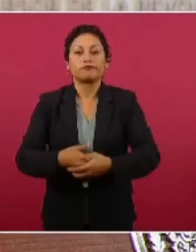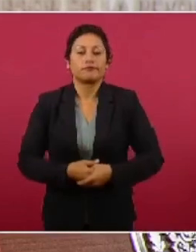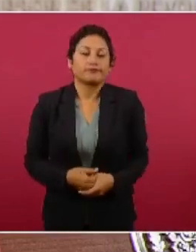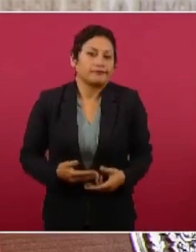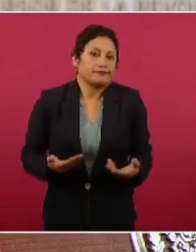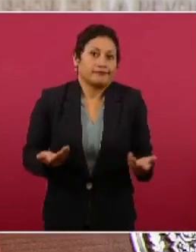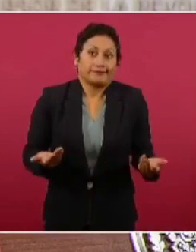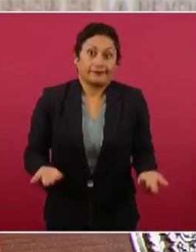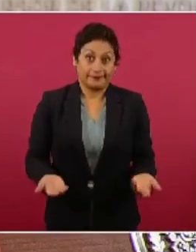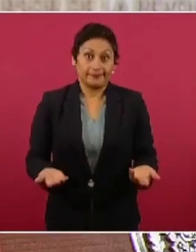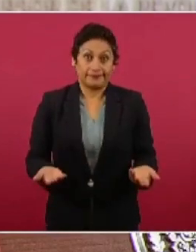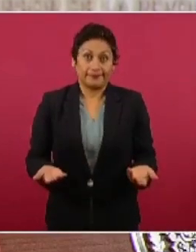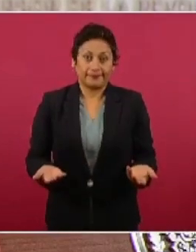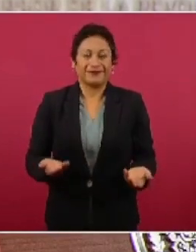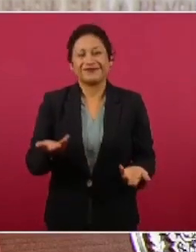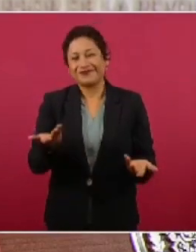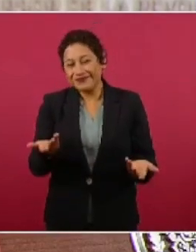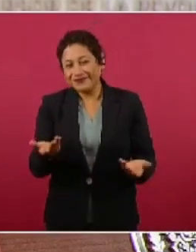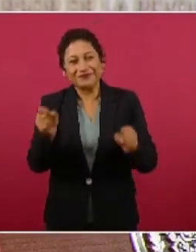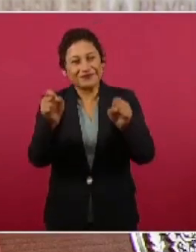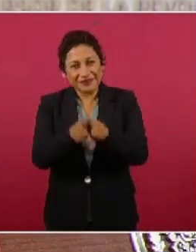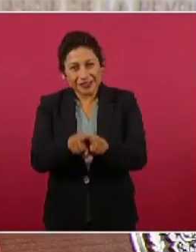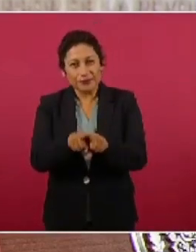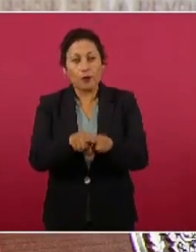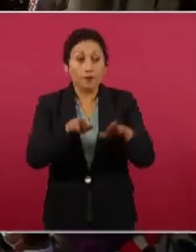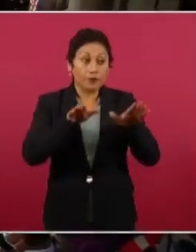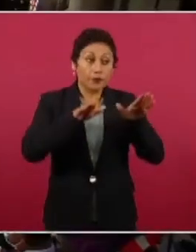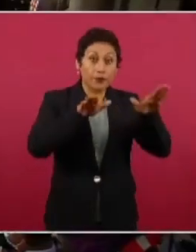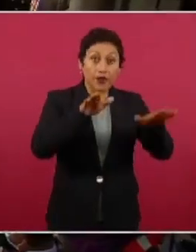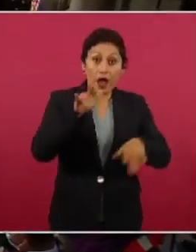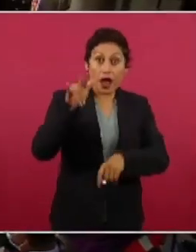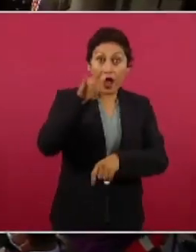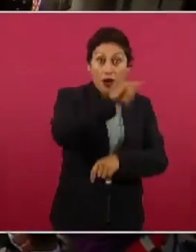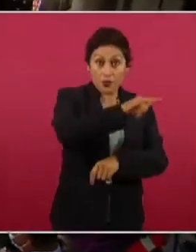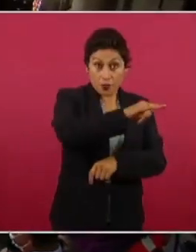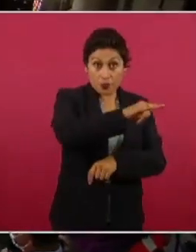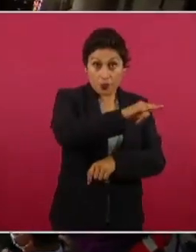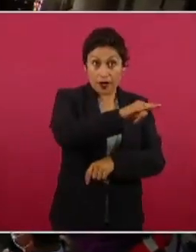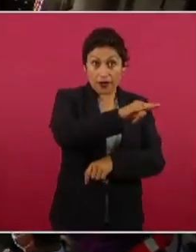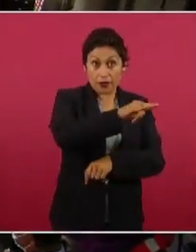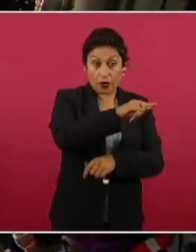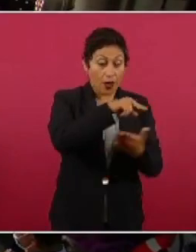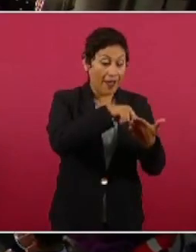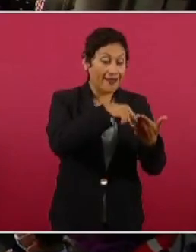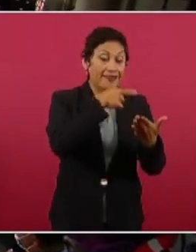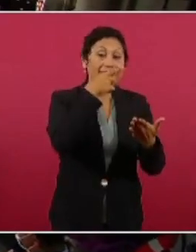Entonces, el aeropuerto estaba estimado en 300,000,